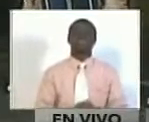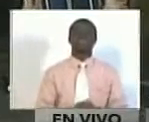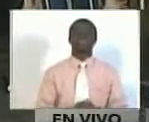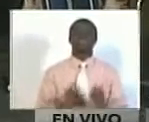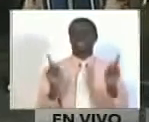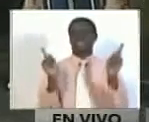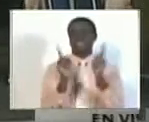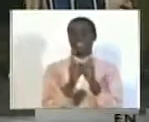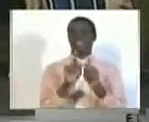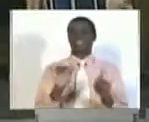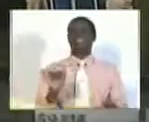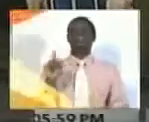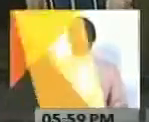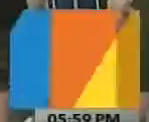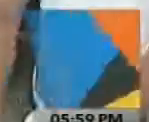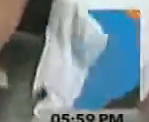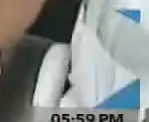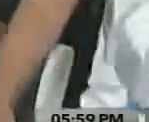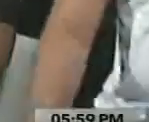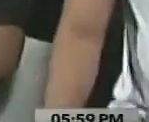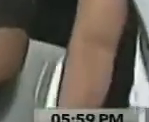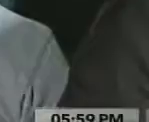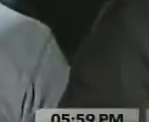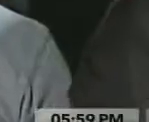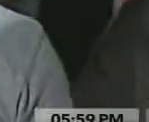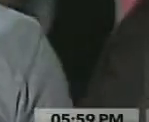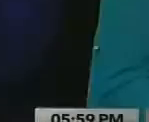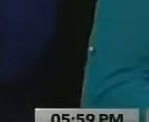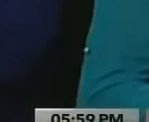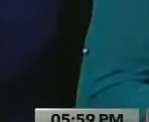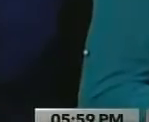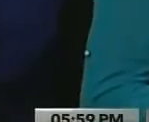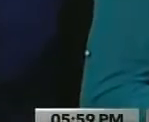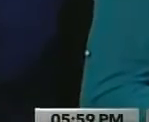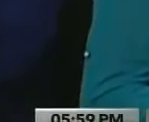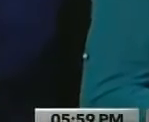graba el audio y pásamelo. No sabemos, porque mi teléfono lo estoy usando de TV.